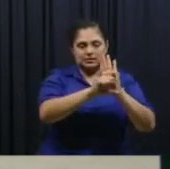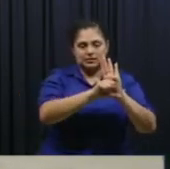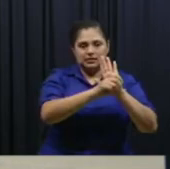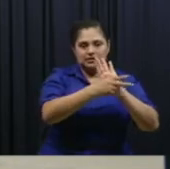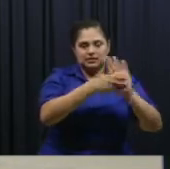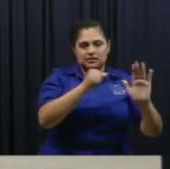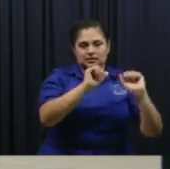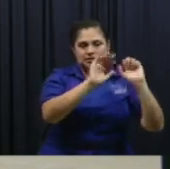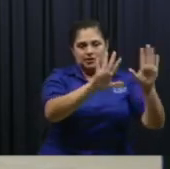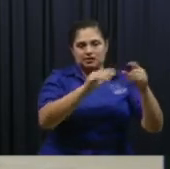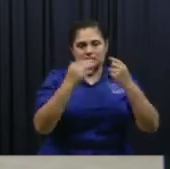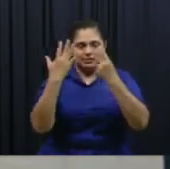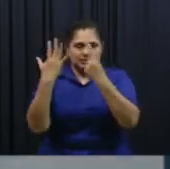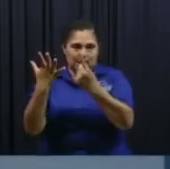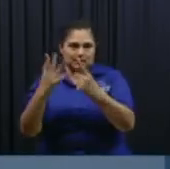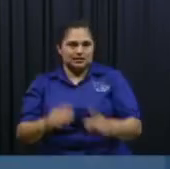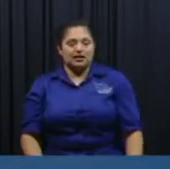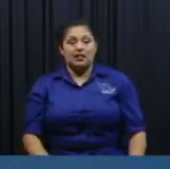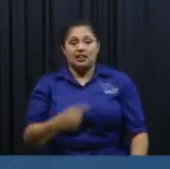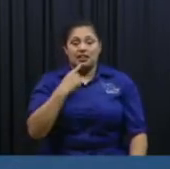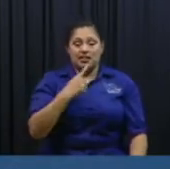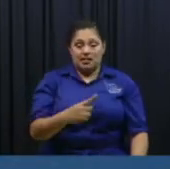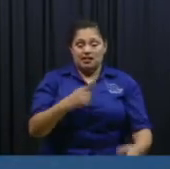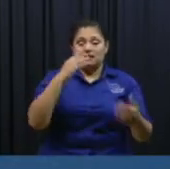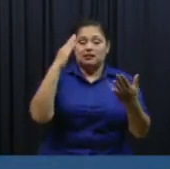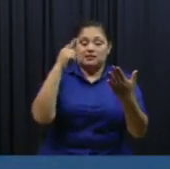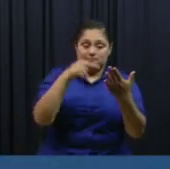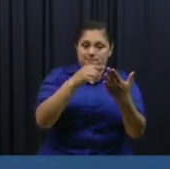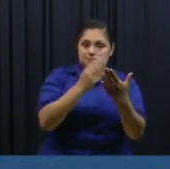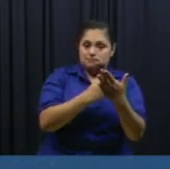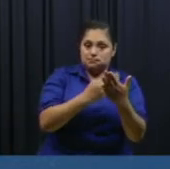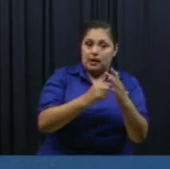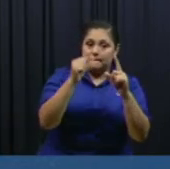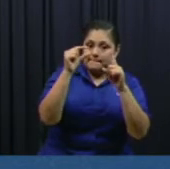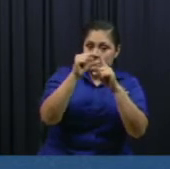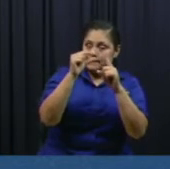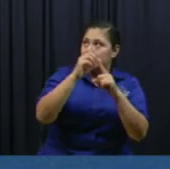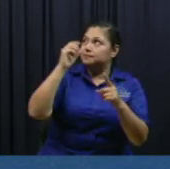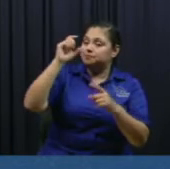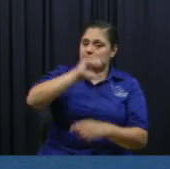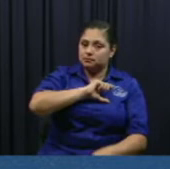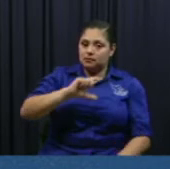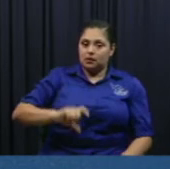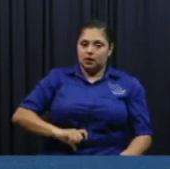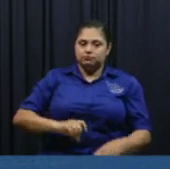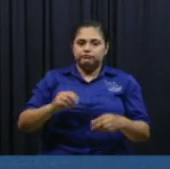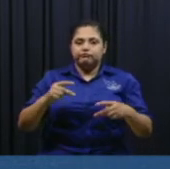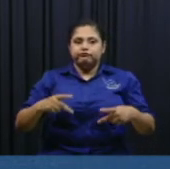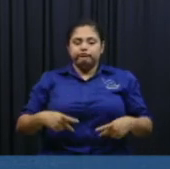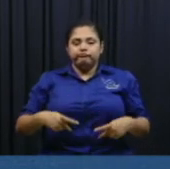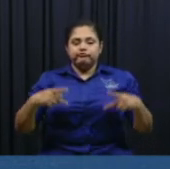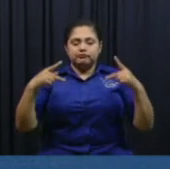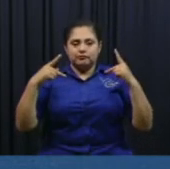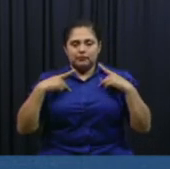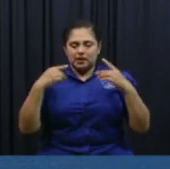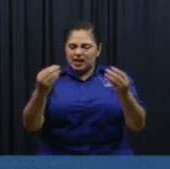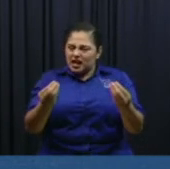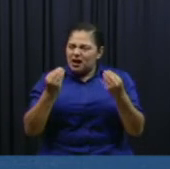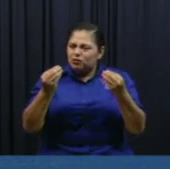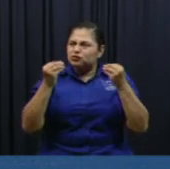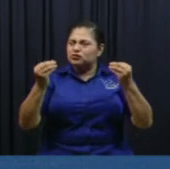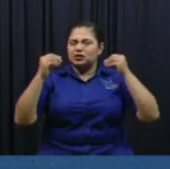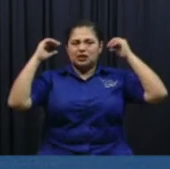dice que la palabra de Cristo habita en abundancia